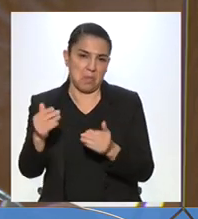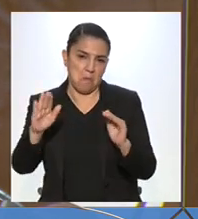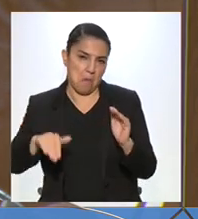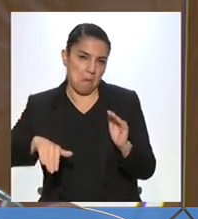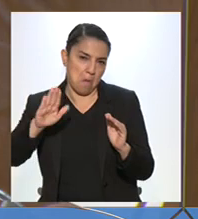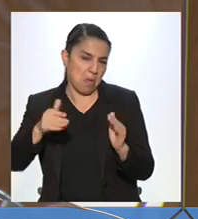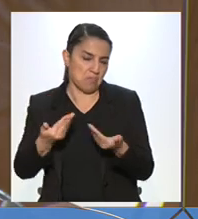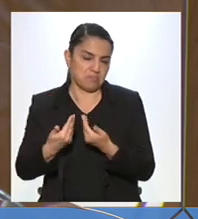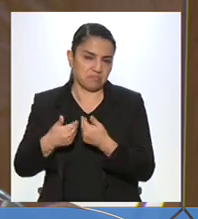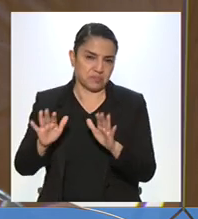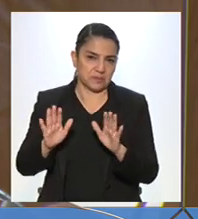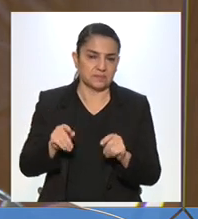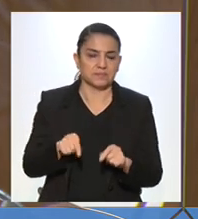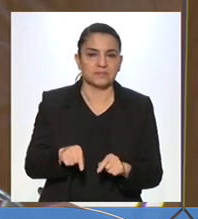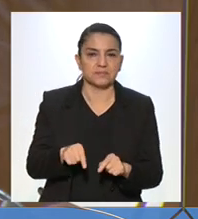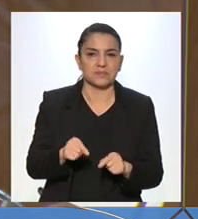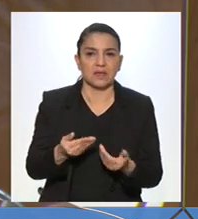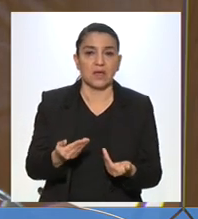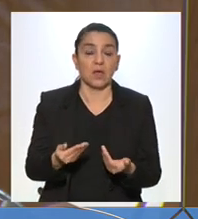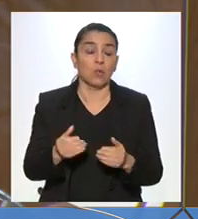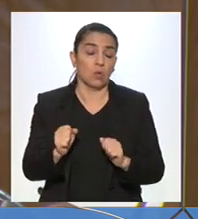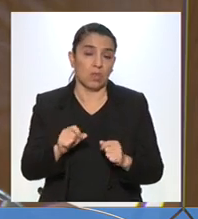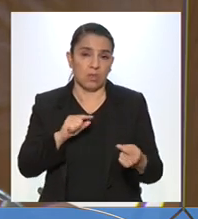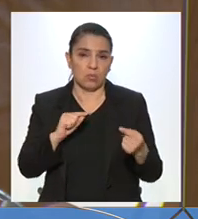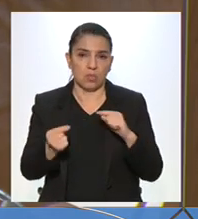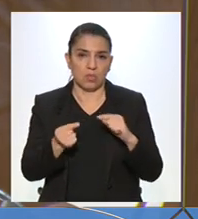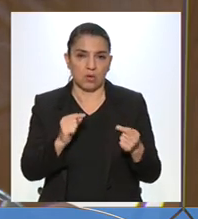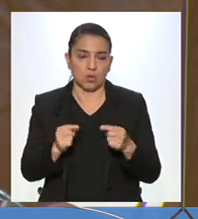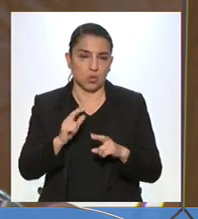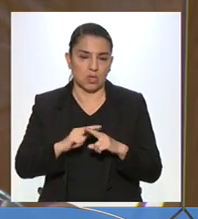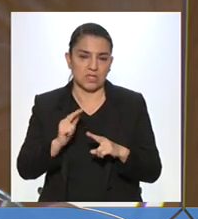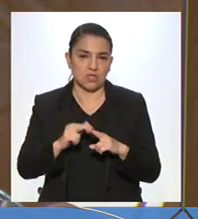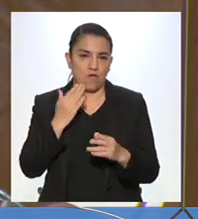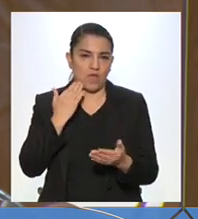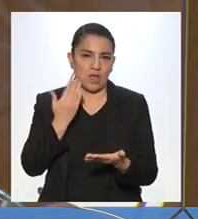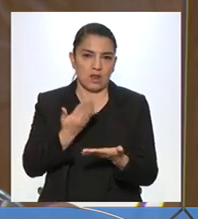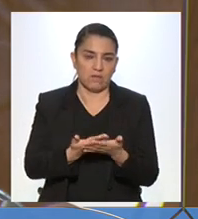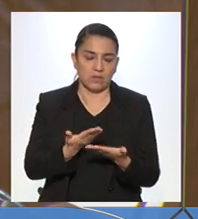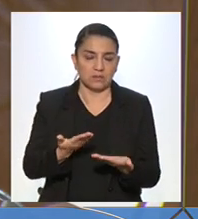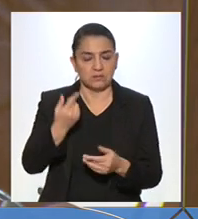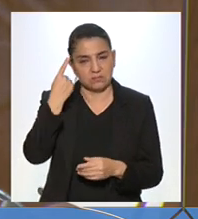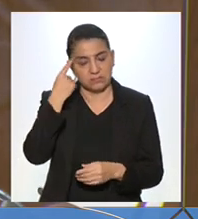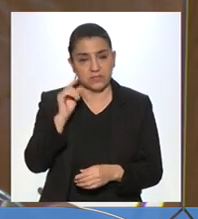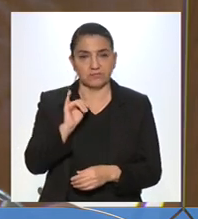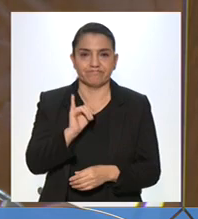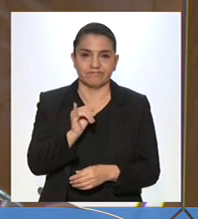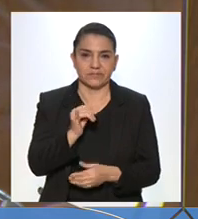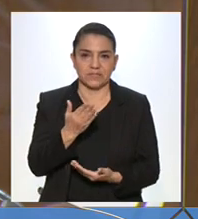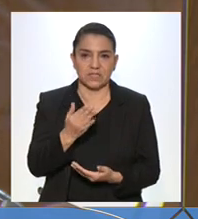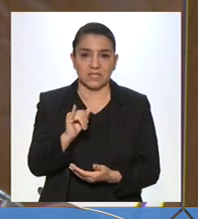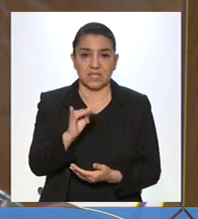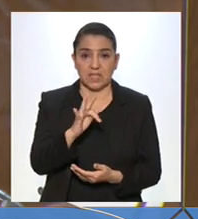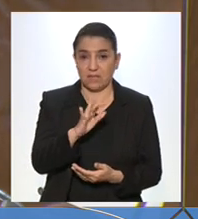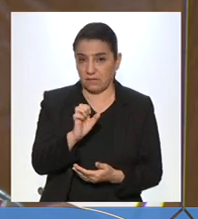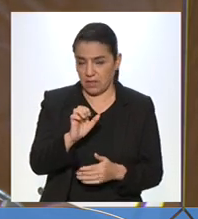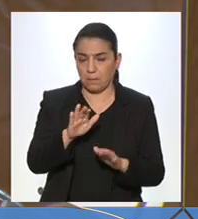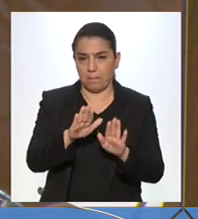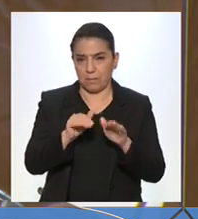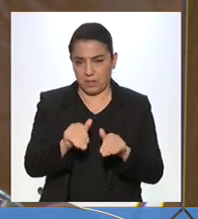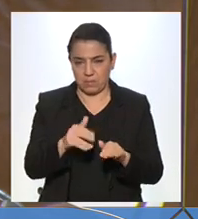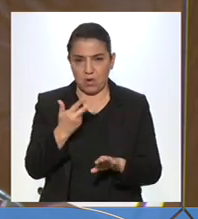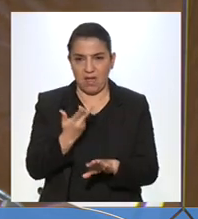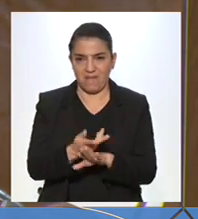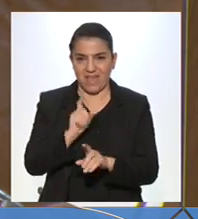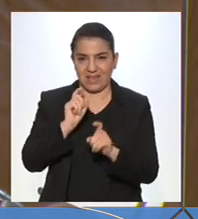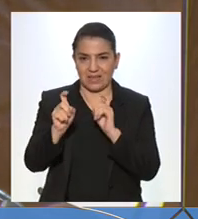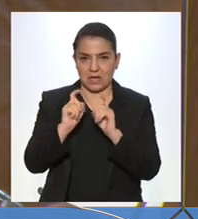la eficiencia o no de la aplicación de beneficios o instancias de esa naturaleza. Sin duda que sí, el IFE mismo. Y había un fuerte